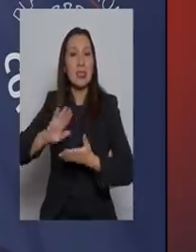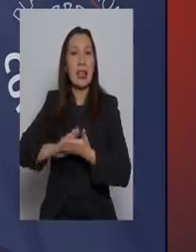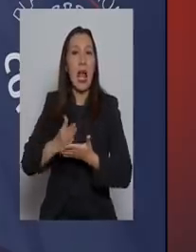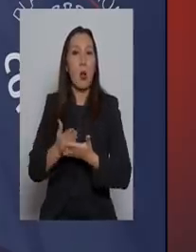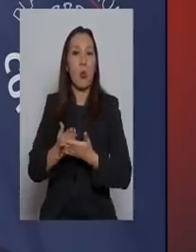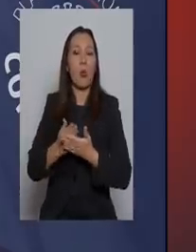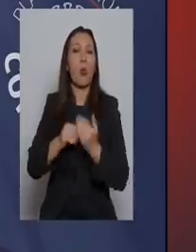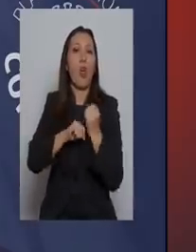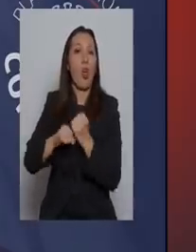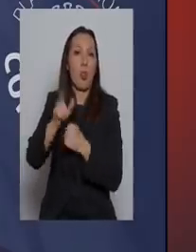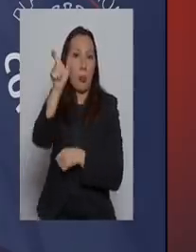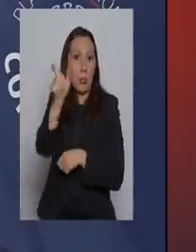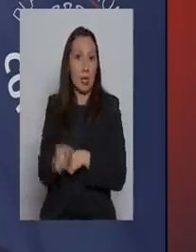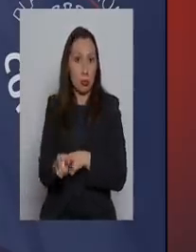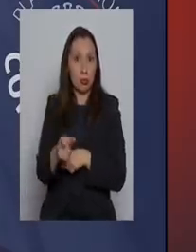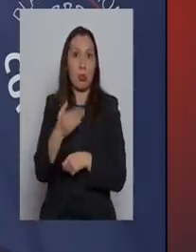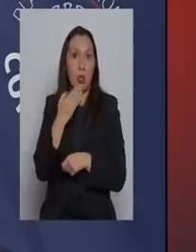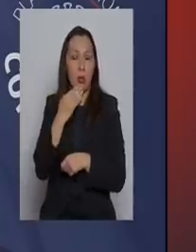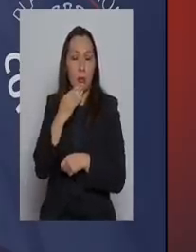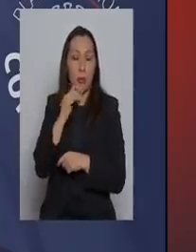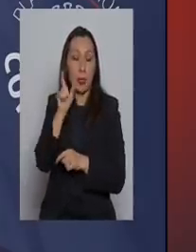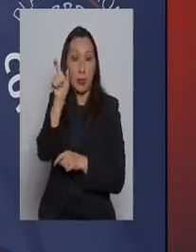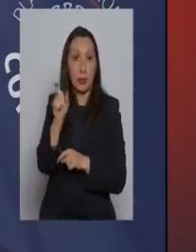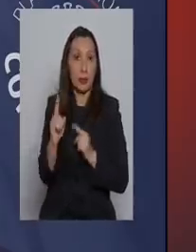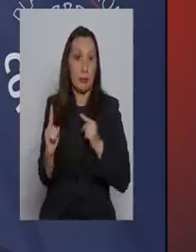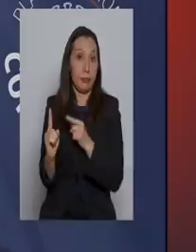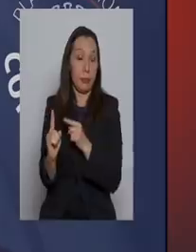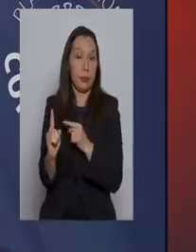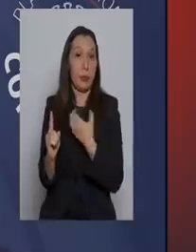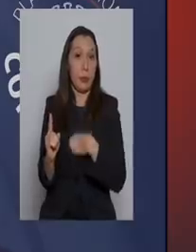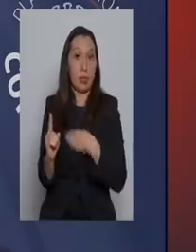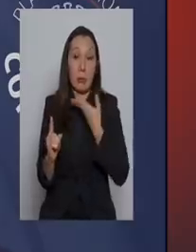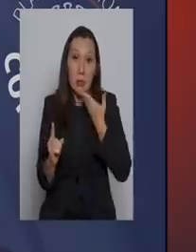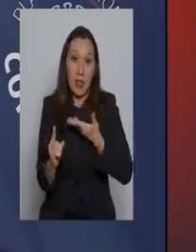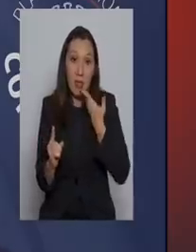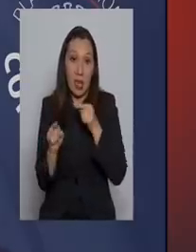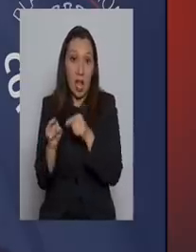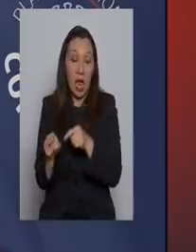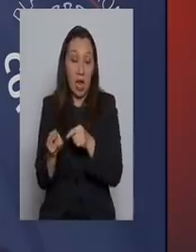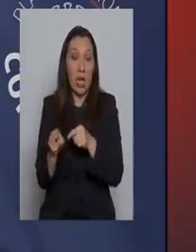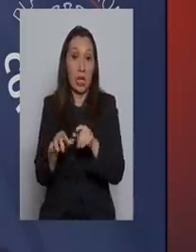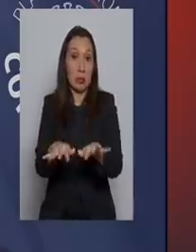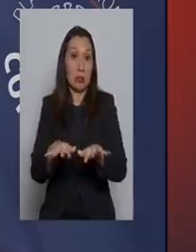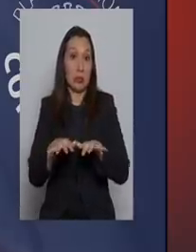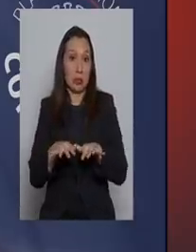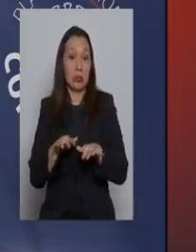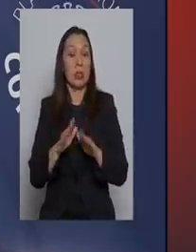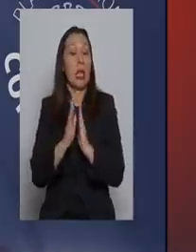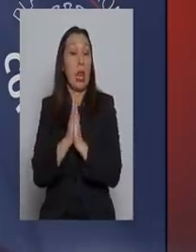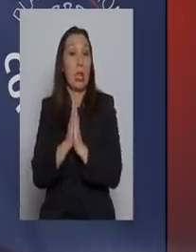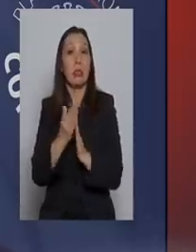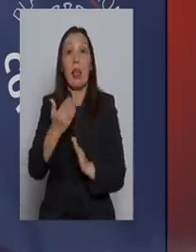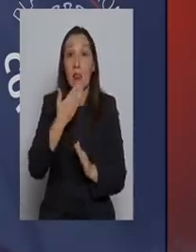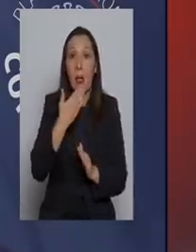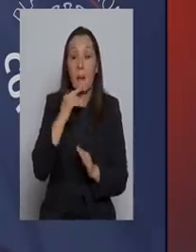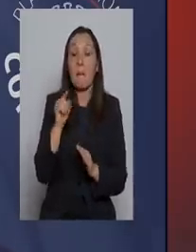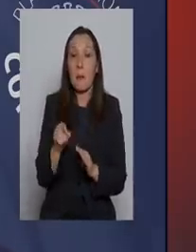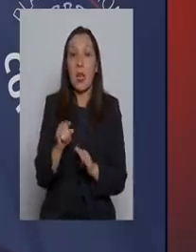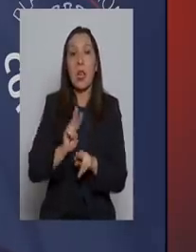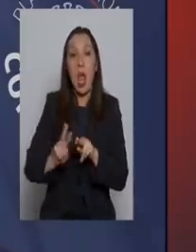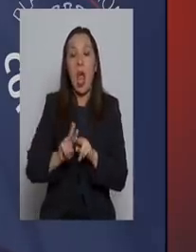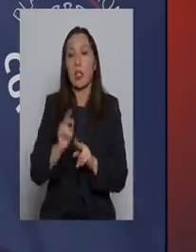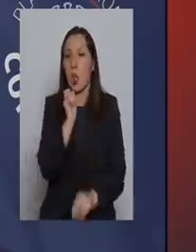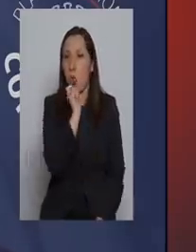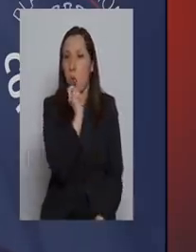en contra de la persona y también el quien oficiaba esta ceremonia, y también hacer